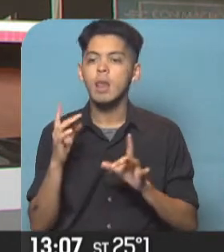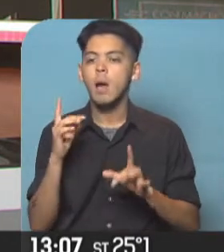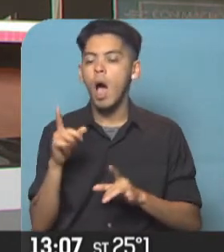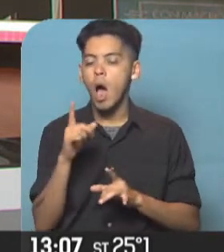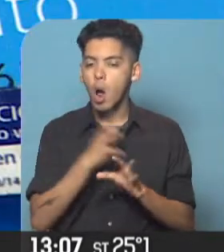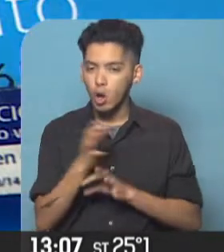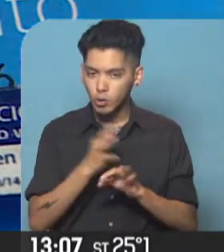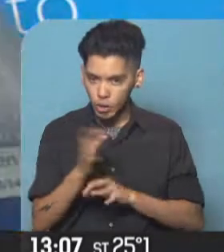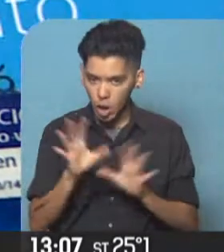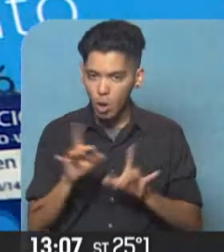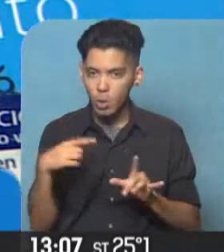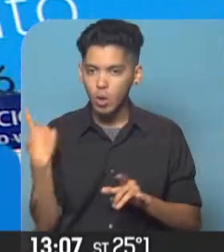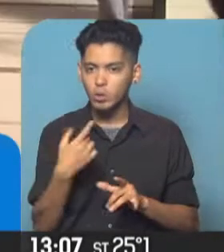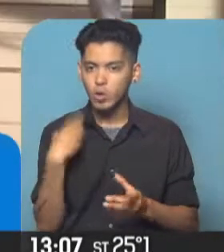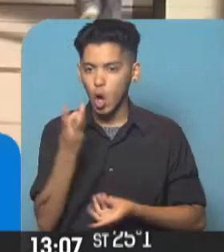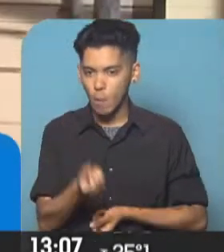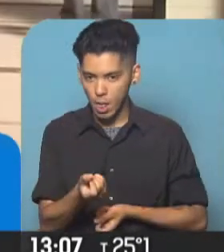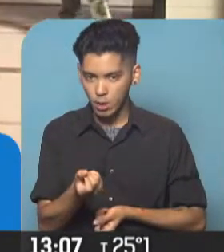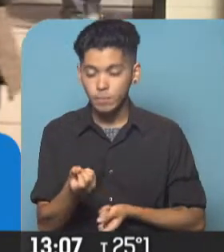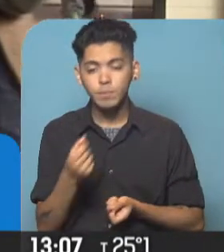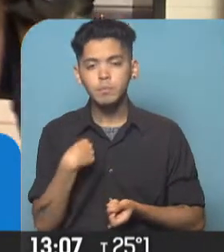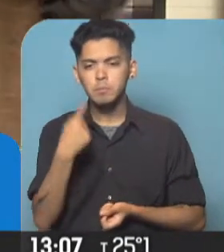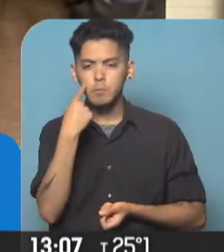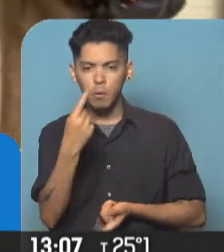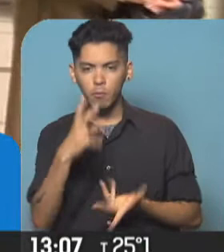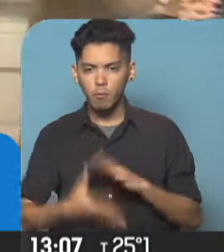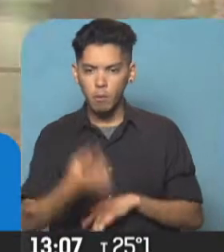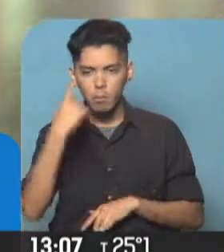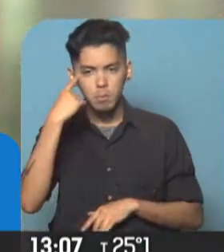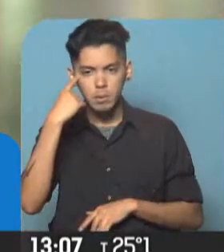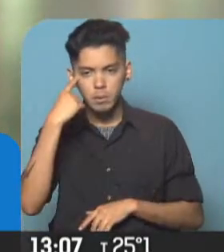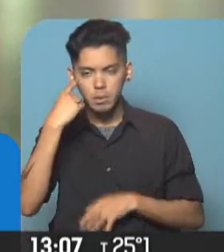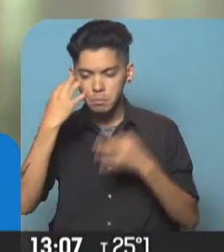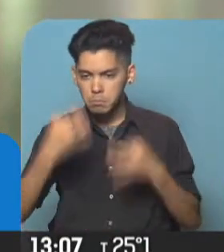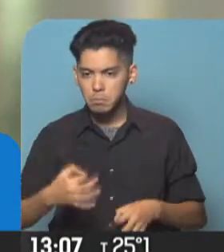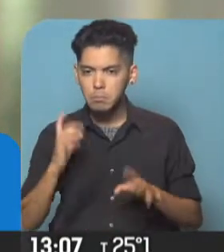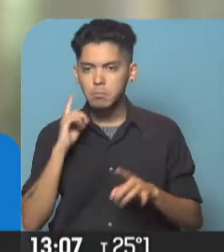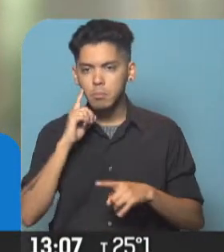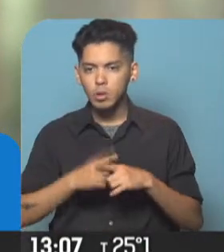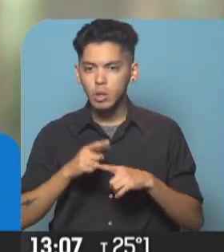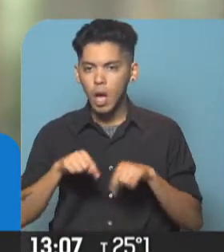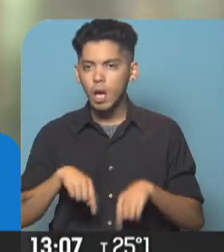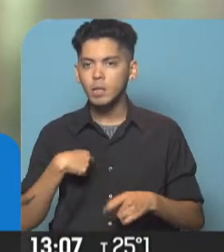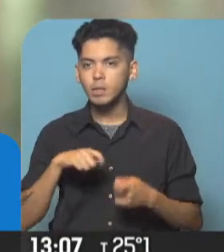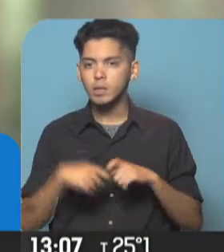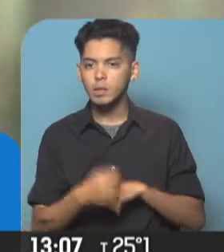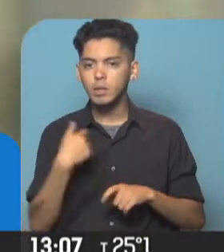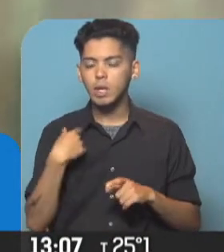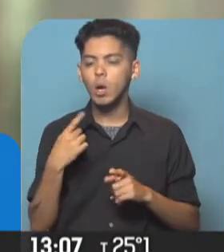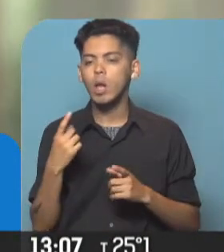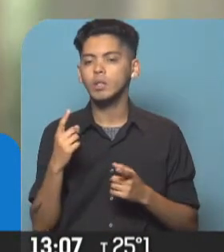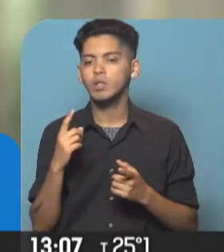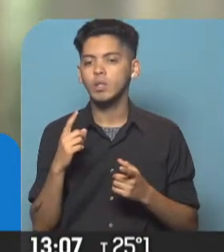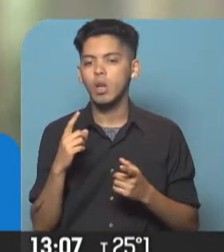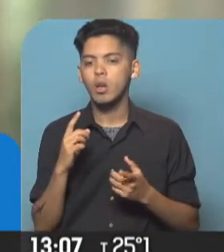consumidores. Nosotros tenemos una mirada favorable a esta regularización impositiva, vendría a ser por un lado,